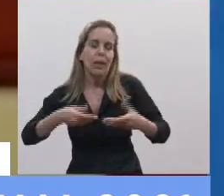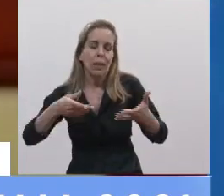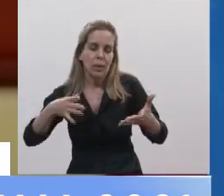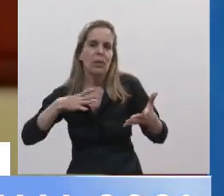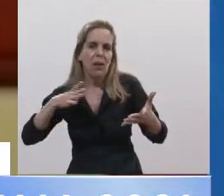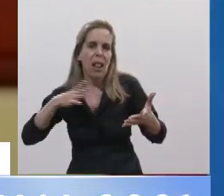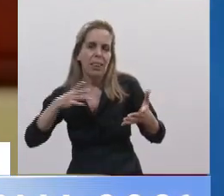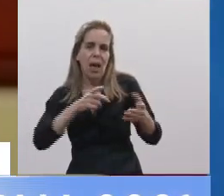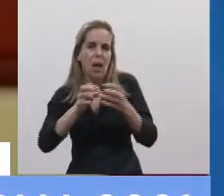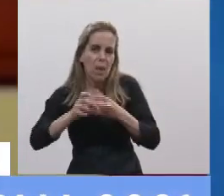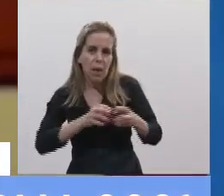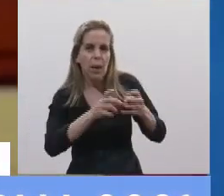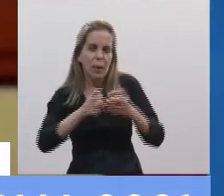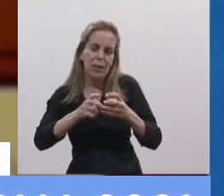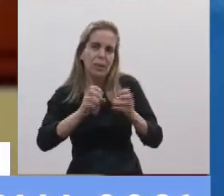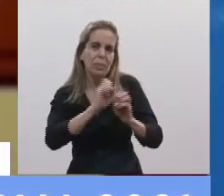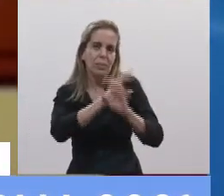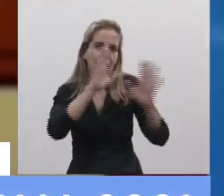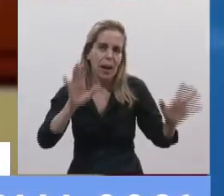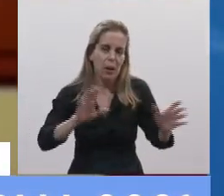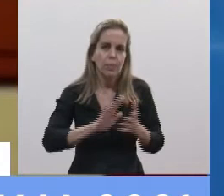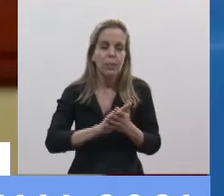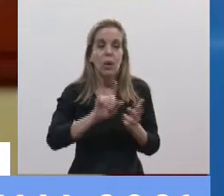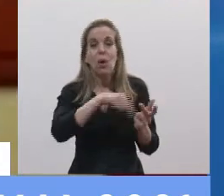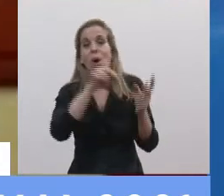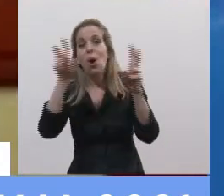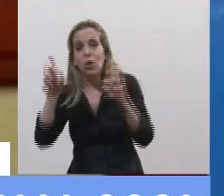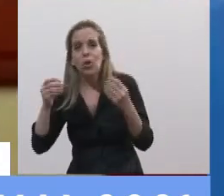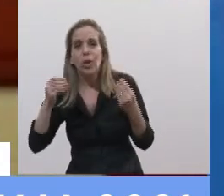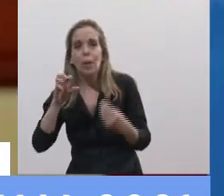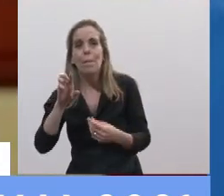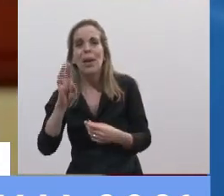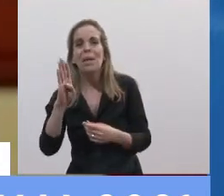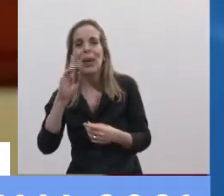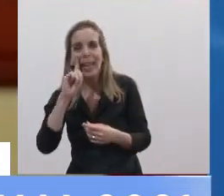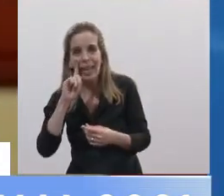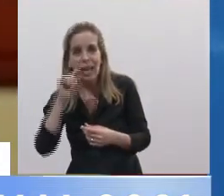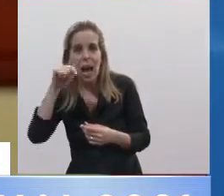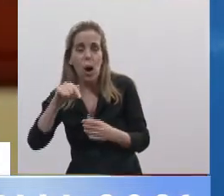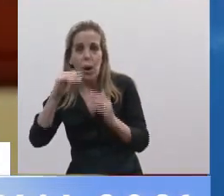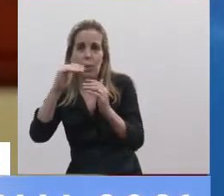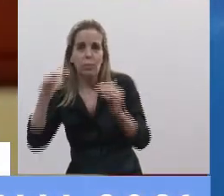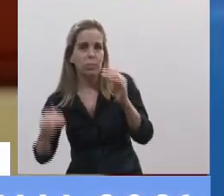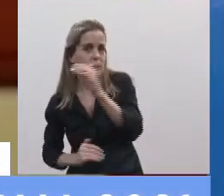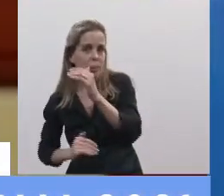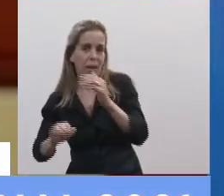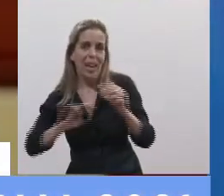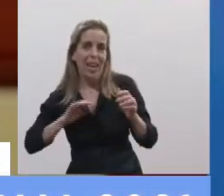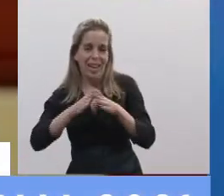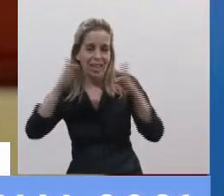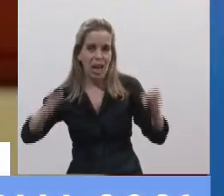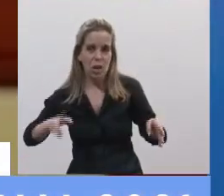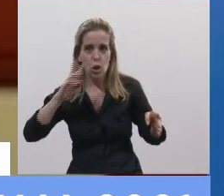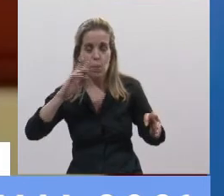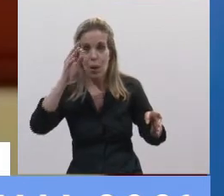poco después. El otro variable era que el PBI ha alcanzado ahora una caída récord en lo que va del año.